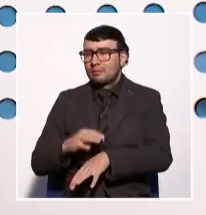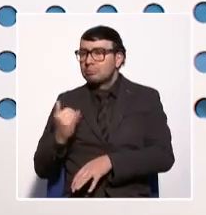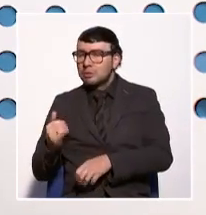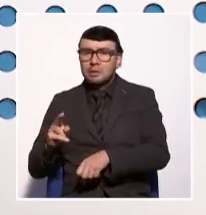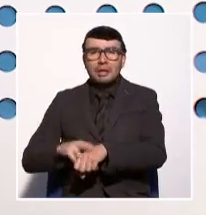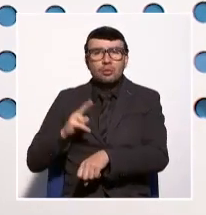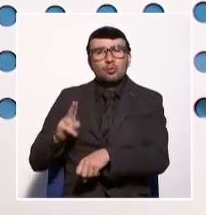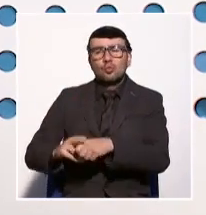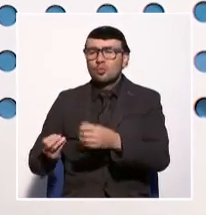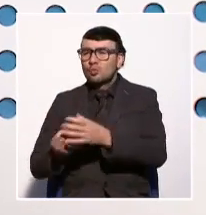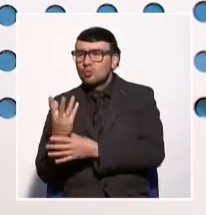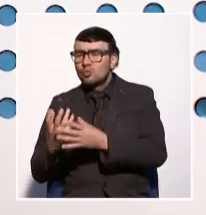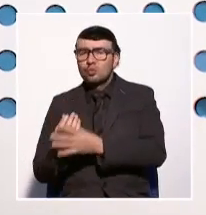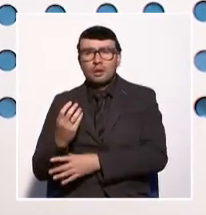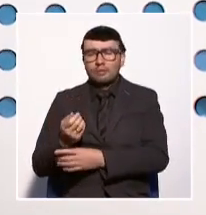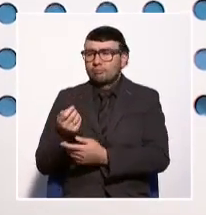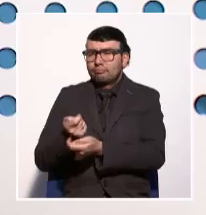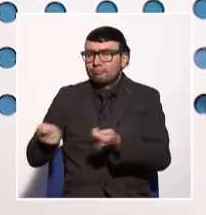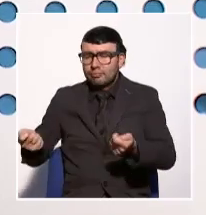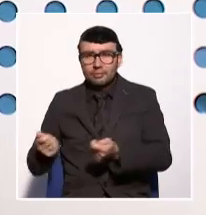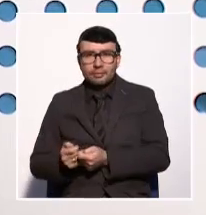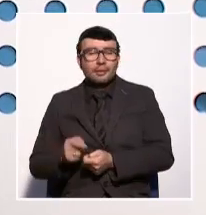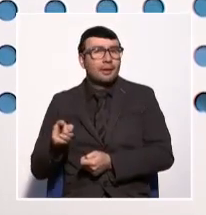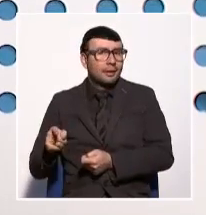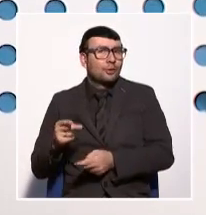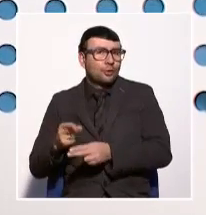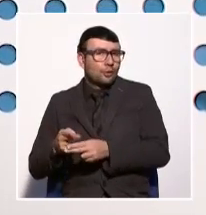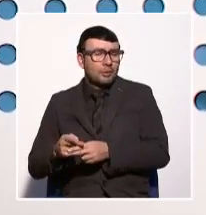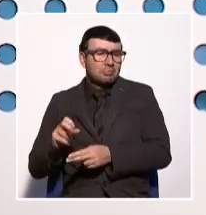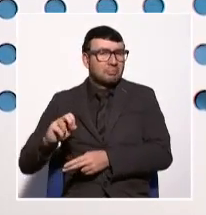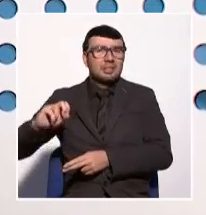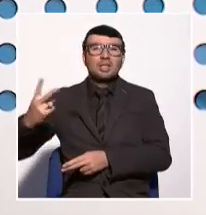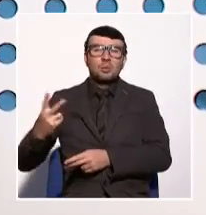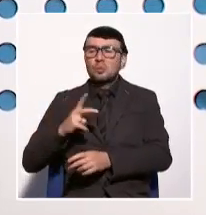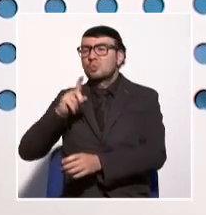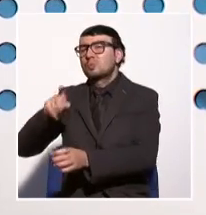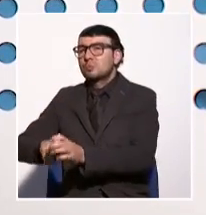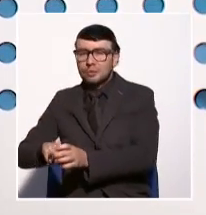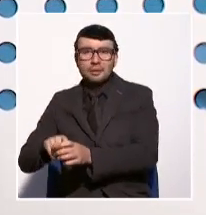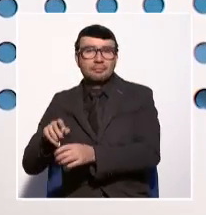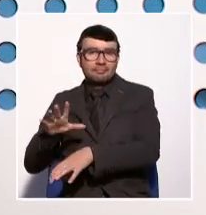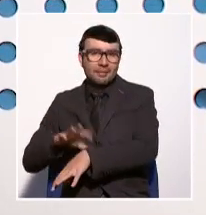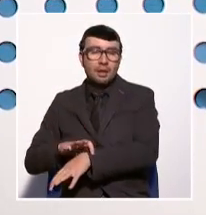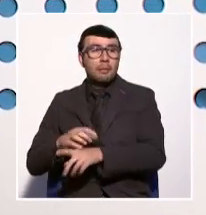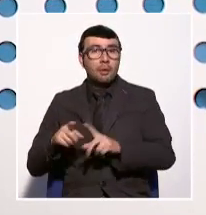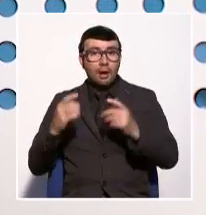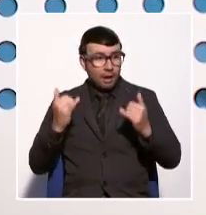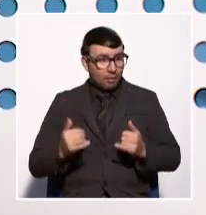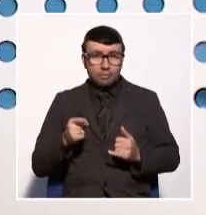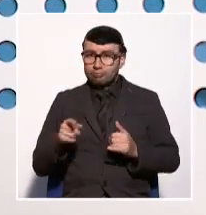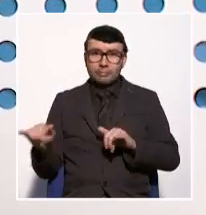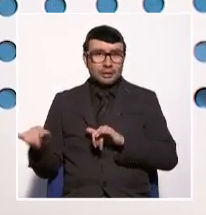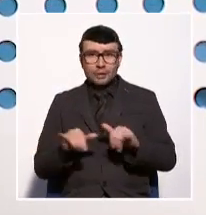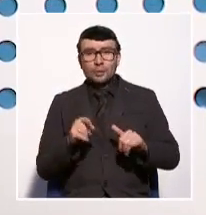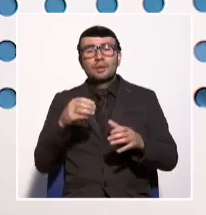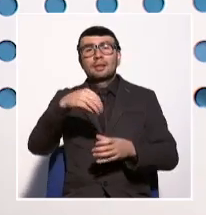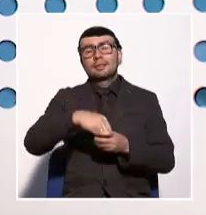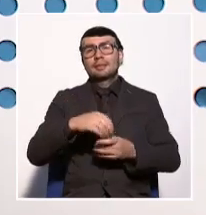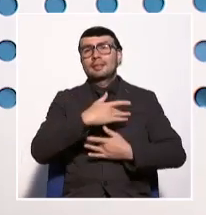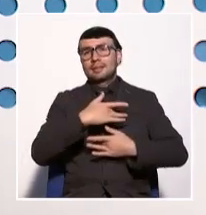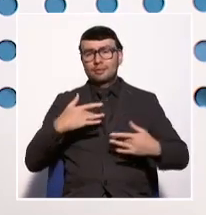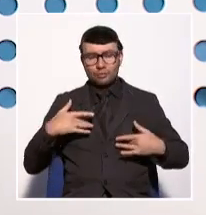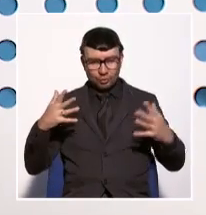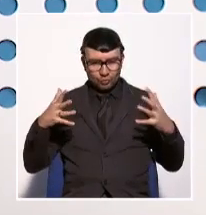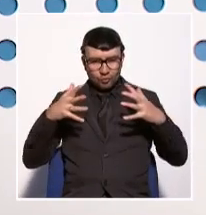natural o saltar de un asiento es por eso se llama alternativas pero ya en este momento estamos integrados dentro de un sistema de salud el sistema